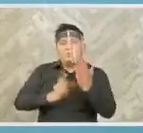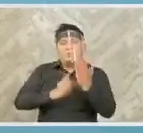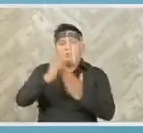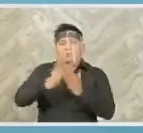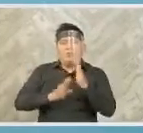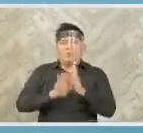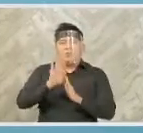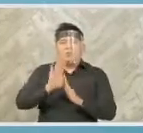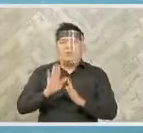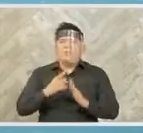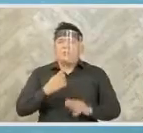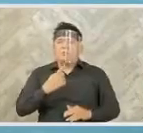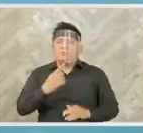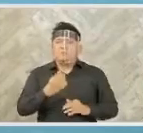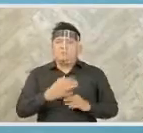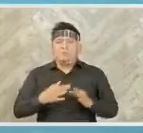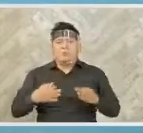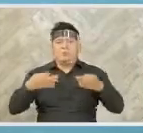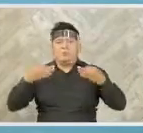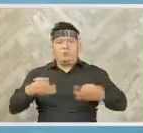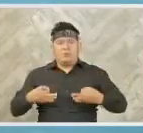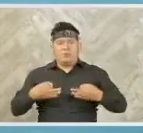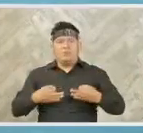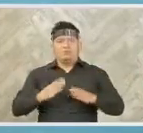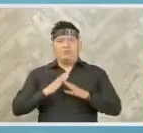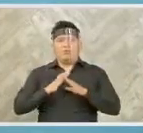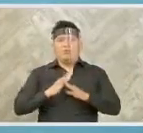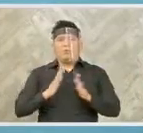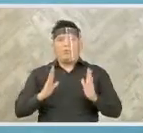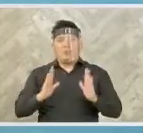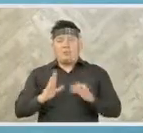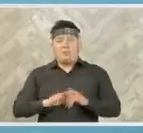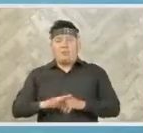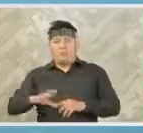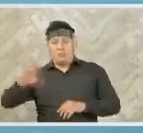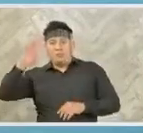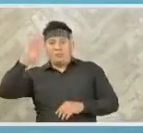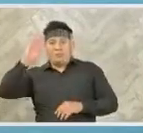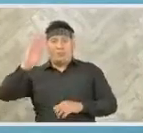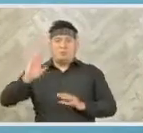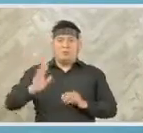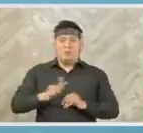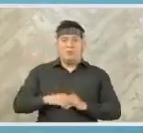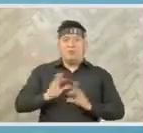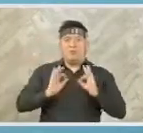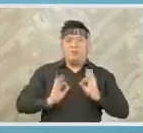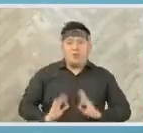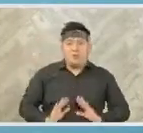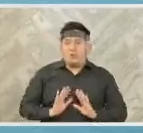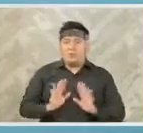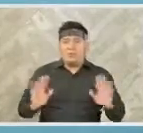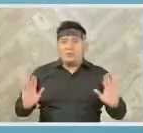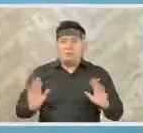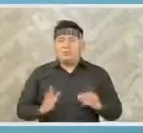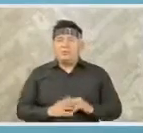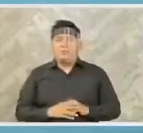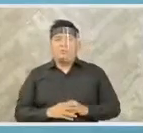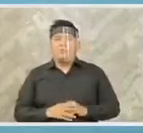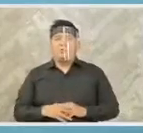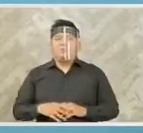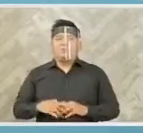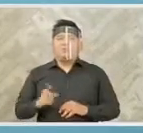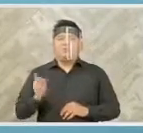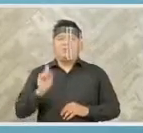pues nos indica que la seguridad no solamente tiene que ver con el tema de la fuerza pública, no solamente tiene que ver con las fuerzas de policía, las fuerzas